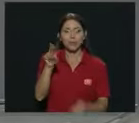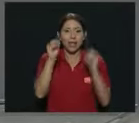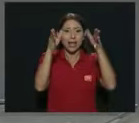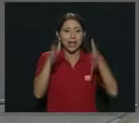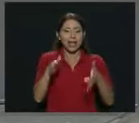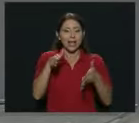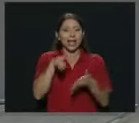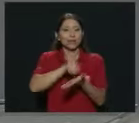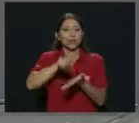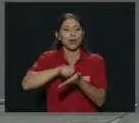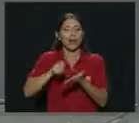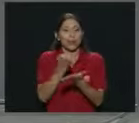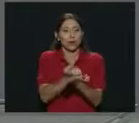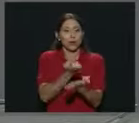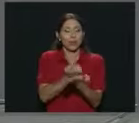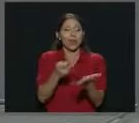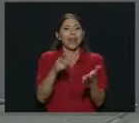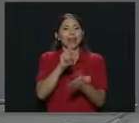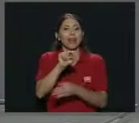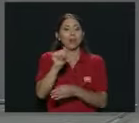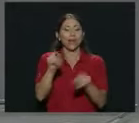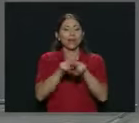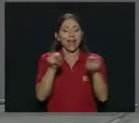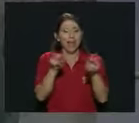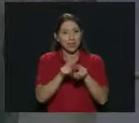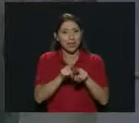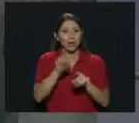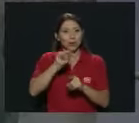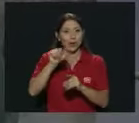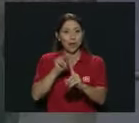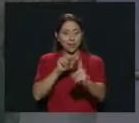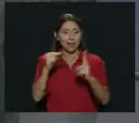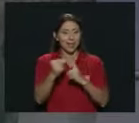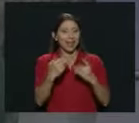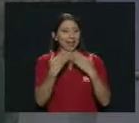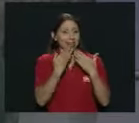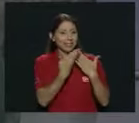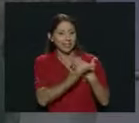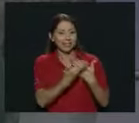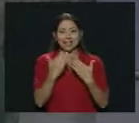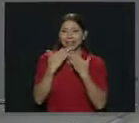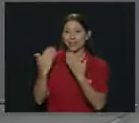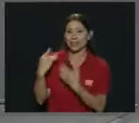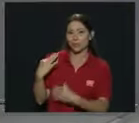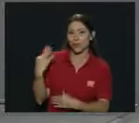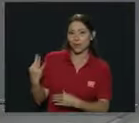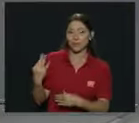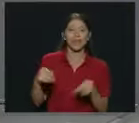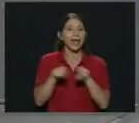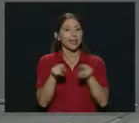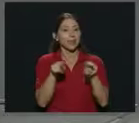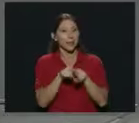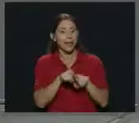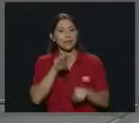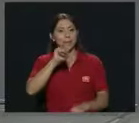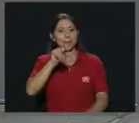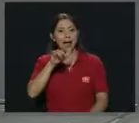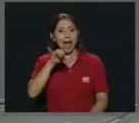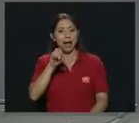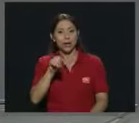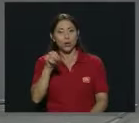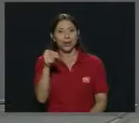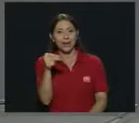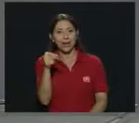de la Escuela de Economía de la UNA y también ha sido colaboradora de Una Mirada. Gracias por estar con nosotros. Gracias Roxana. a ustedes por la invitación. Además nos acompaña Mario